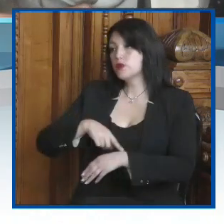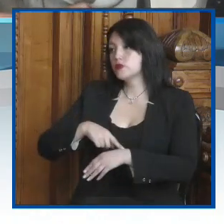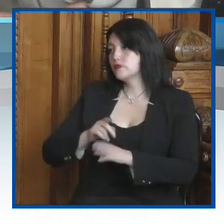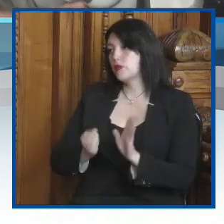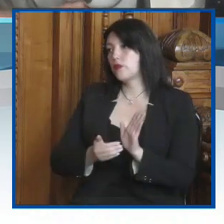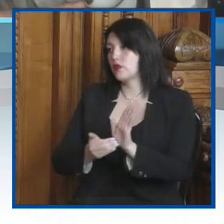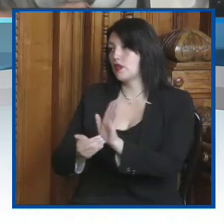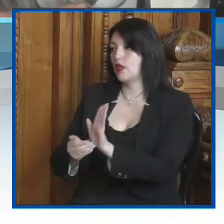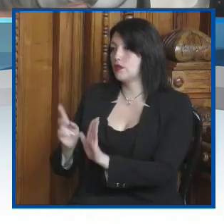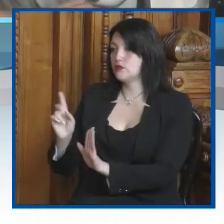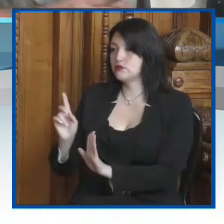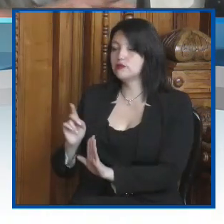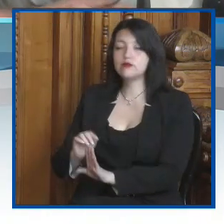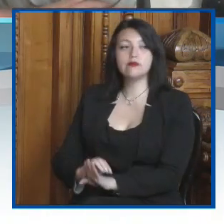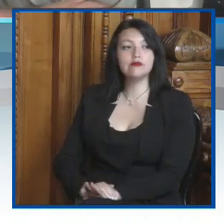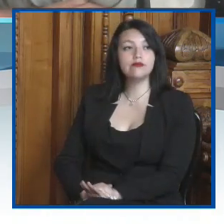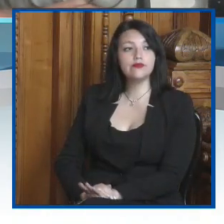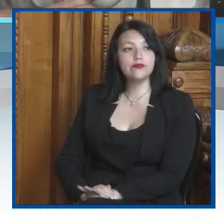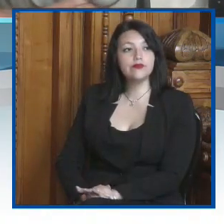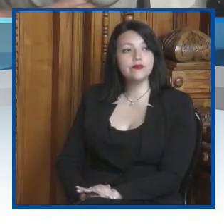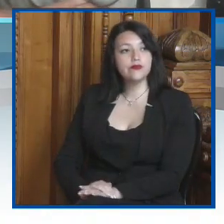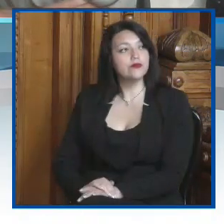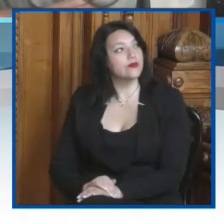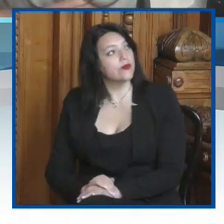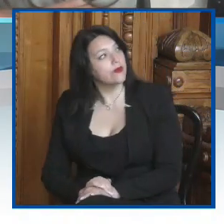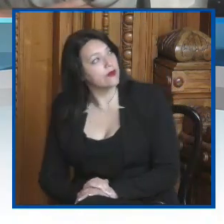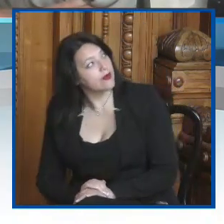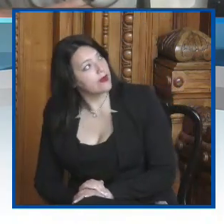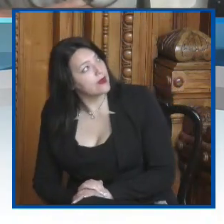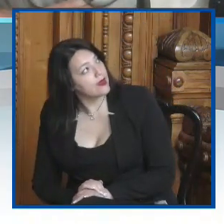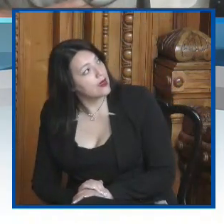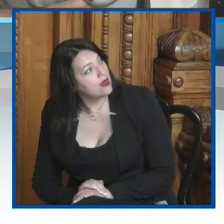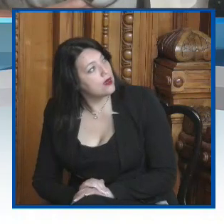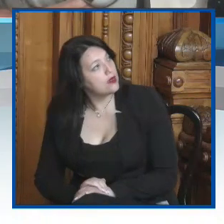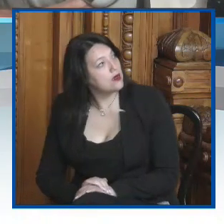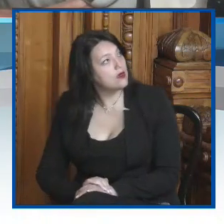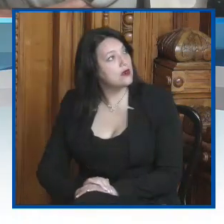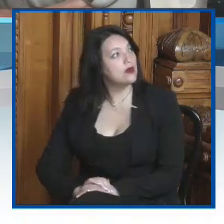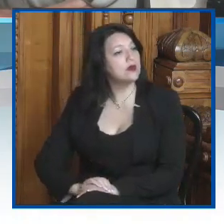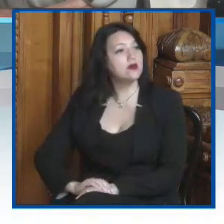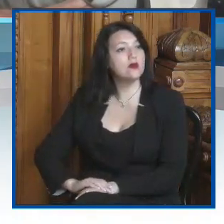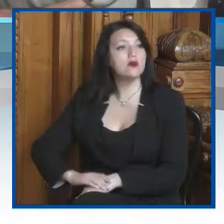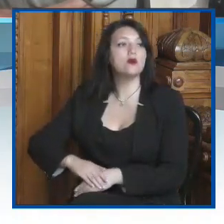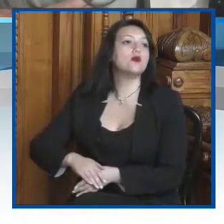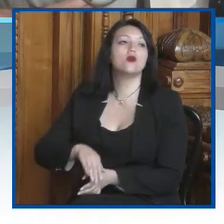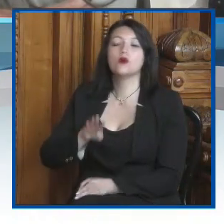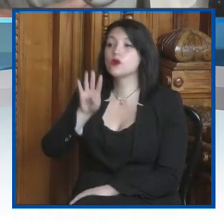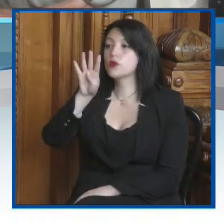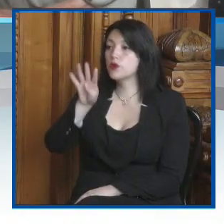algunos también proveídos que fuimos cambiando, con